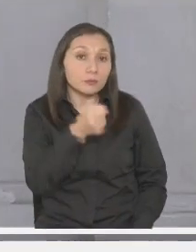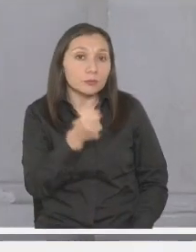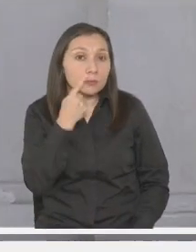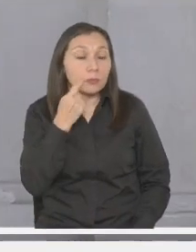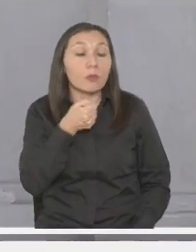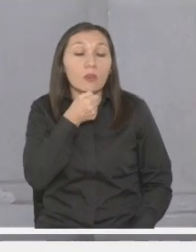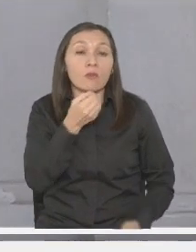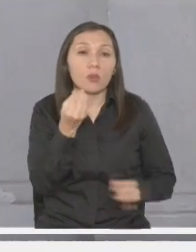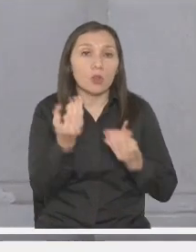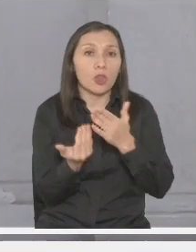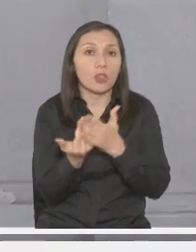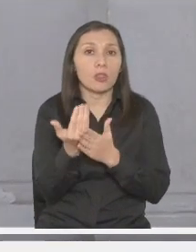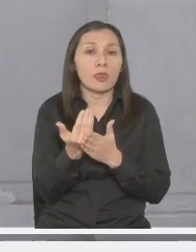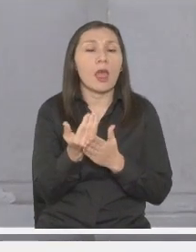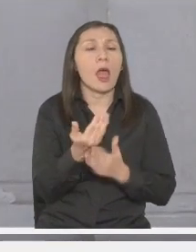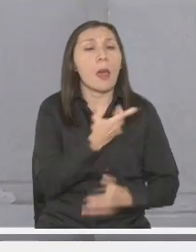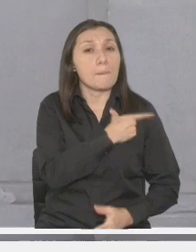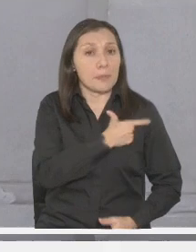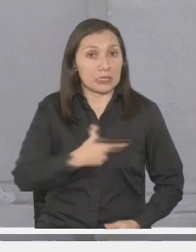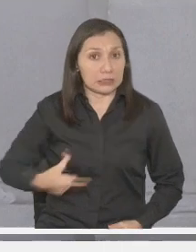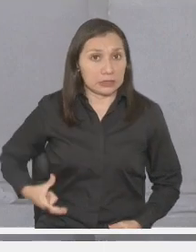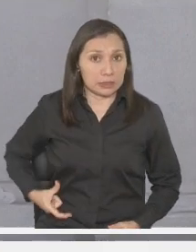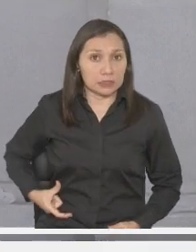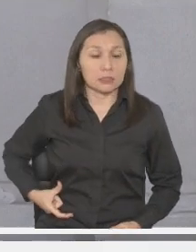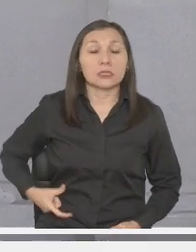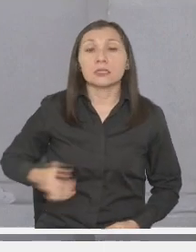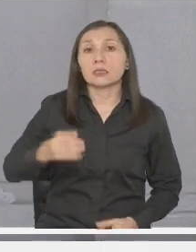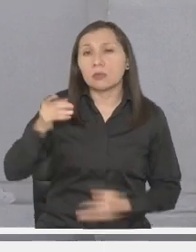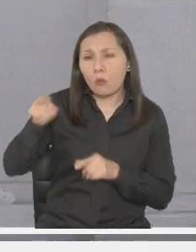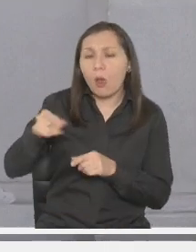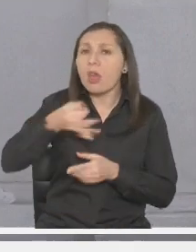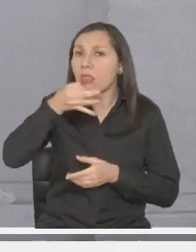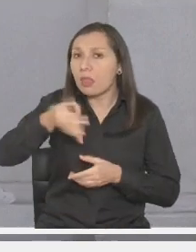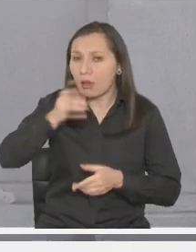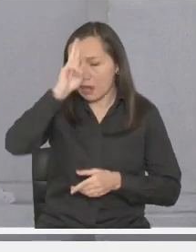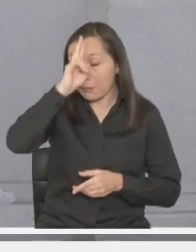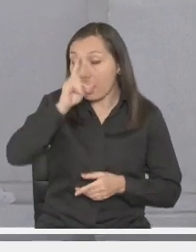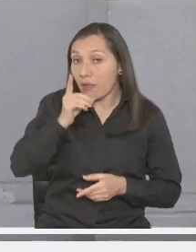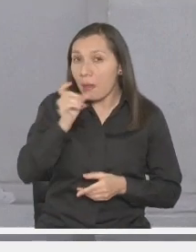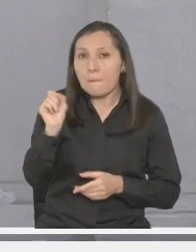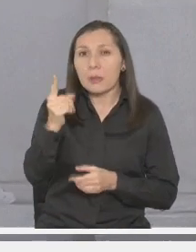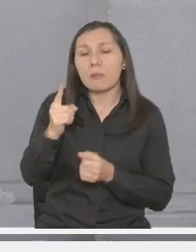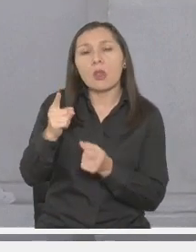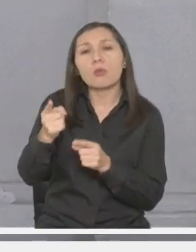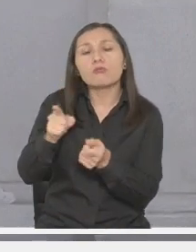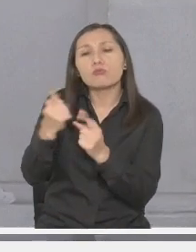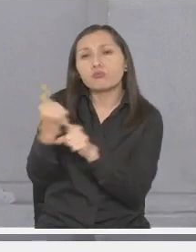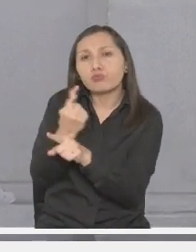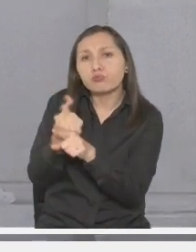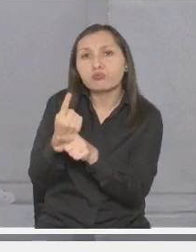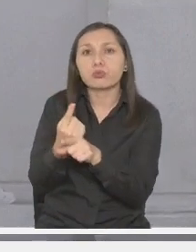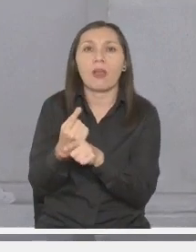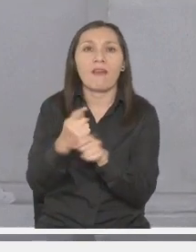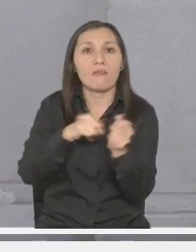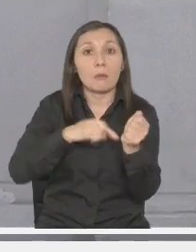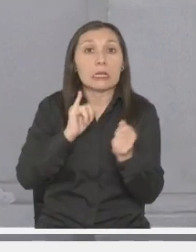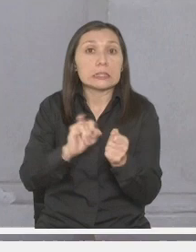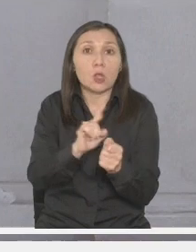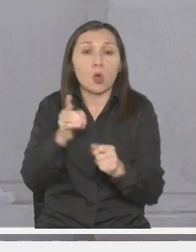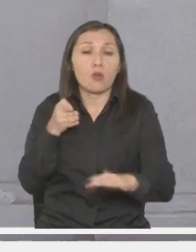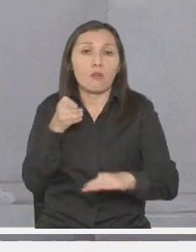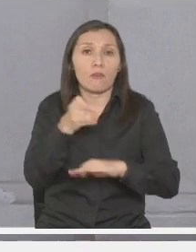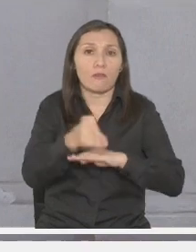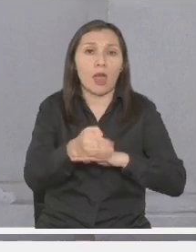día. Bueno, ayer el presidente de la República hablaba en República Dominicana y decía que primero iba a conversar con la familia para ver si es que asistió o no al funeral de